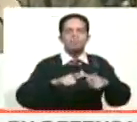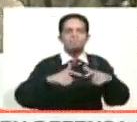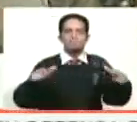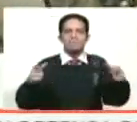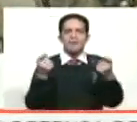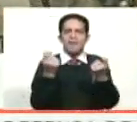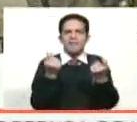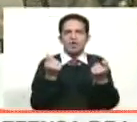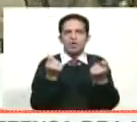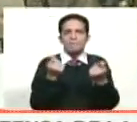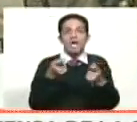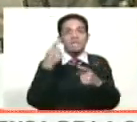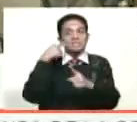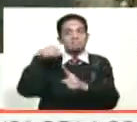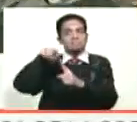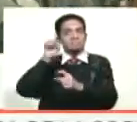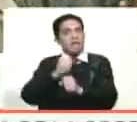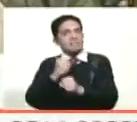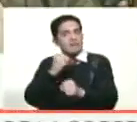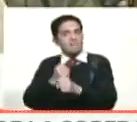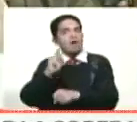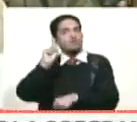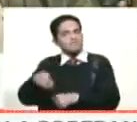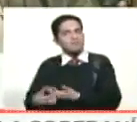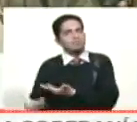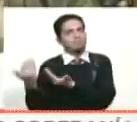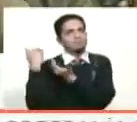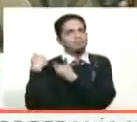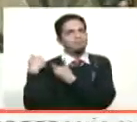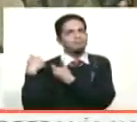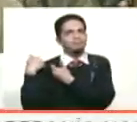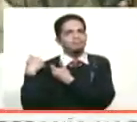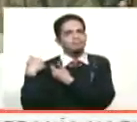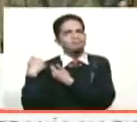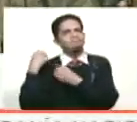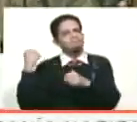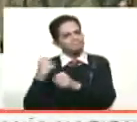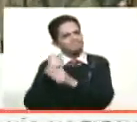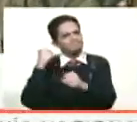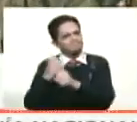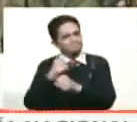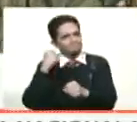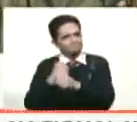pueblo, que es la principal tarea que debemos asumir de manera laboriosa.